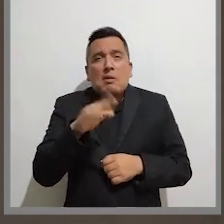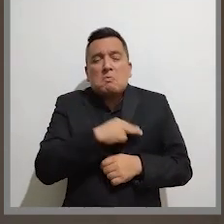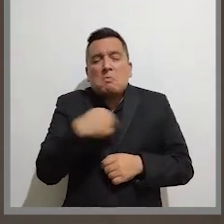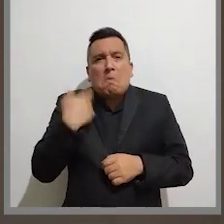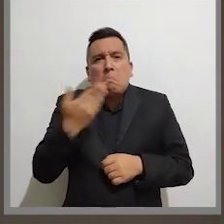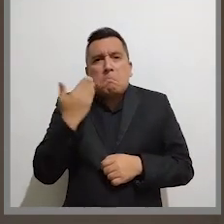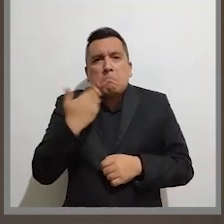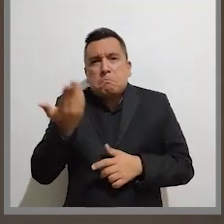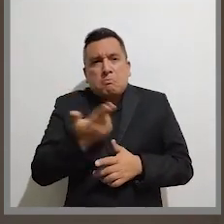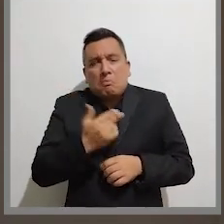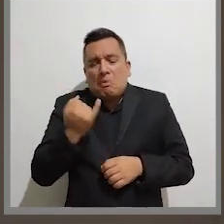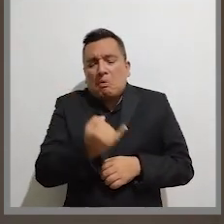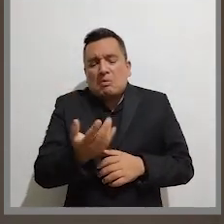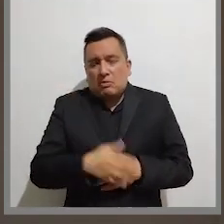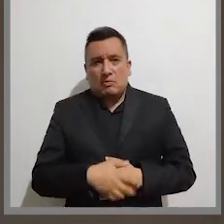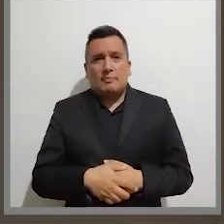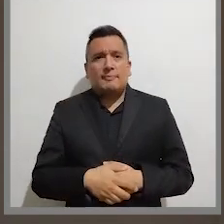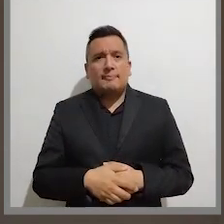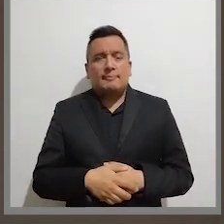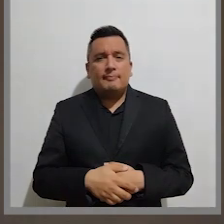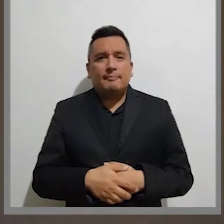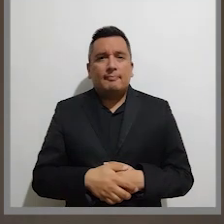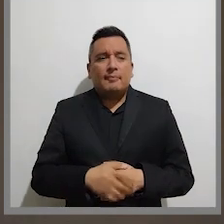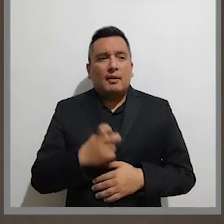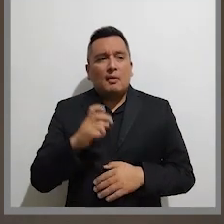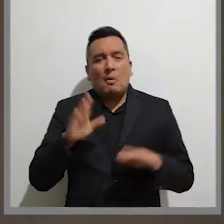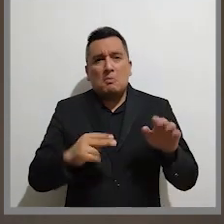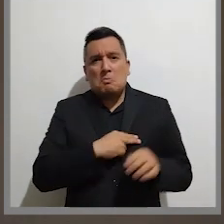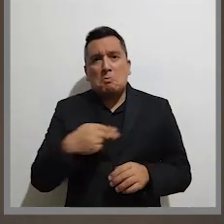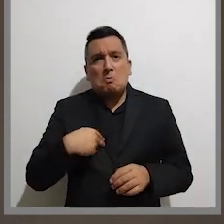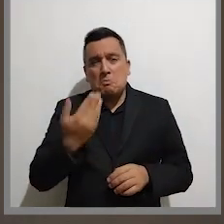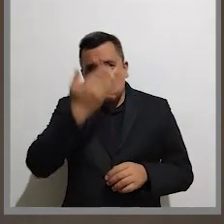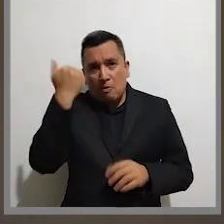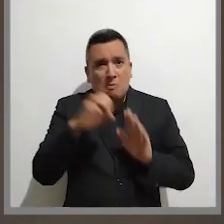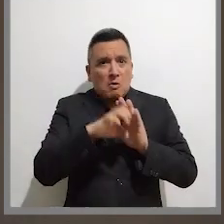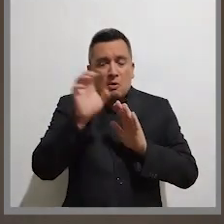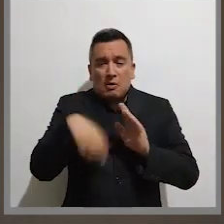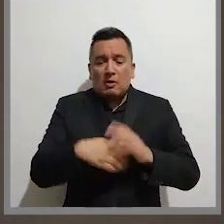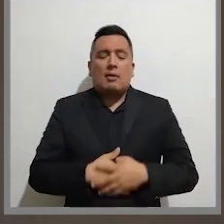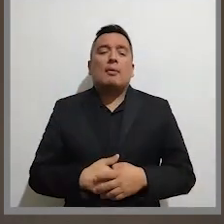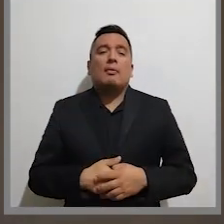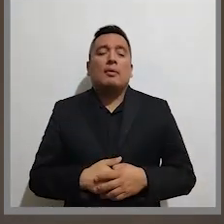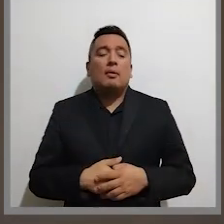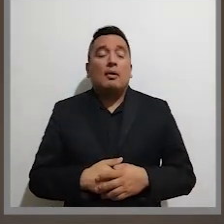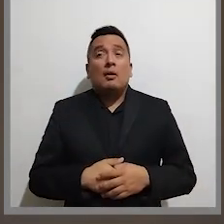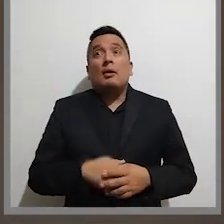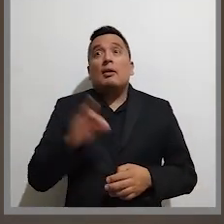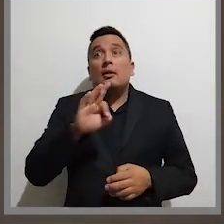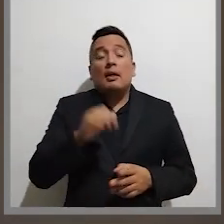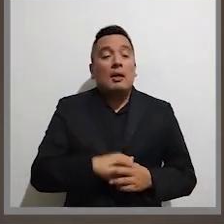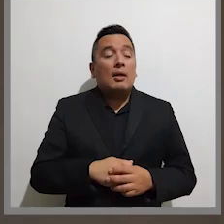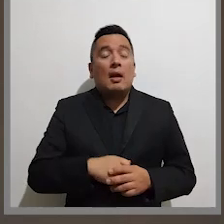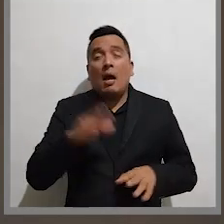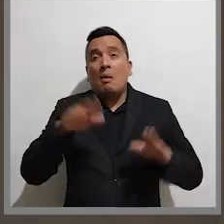tan interiorizados, como tú dices, tan normalizados que pasan completamente desapercibidos. Por ejemplo, el hecho de decir